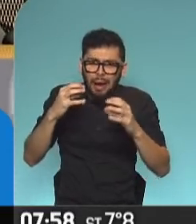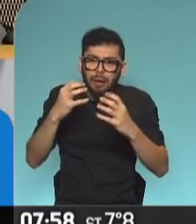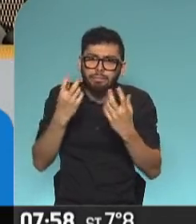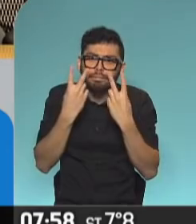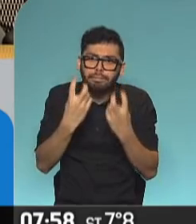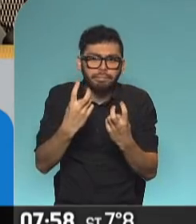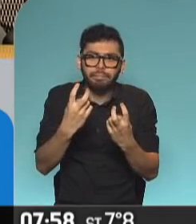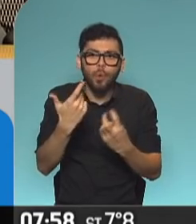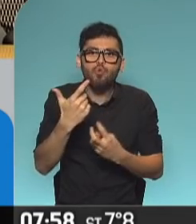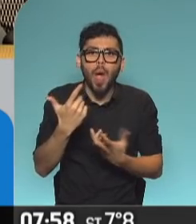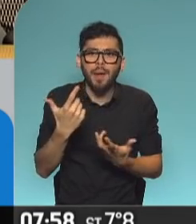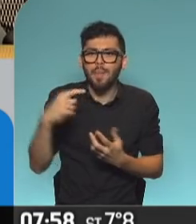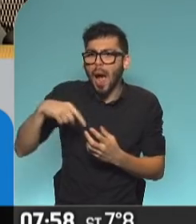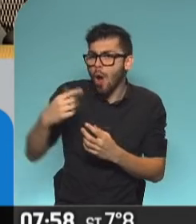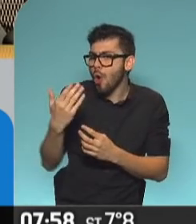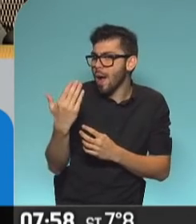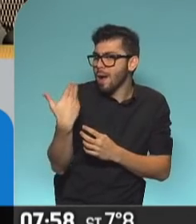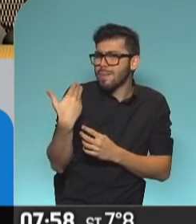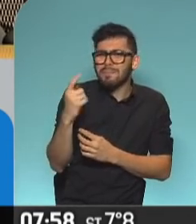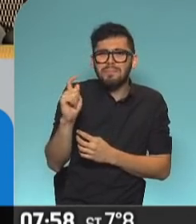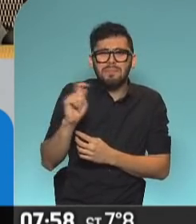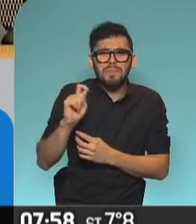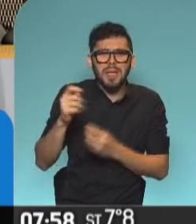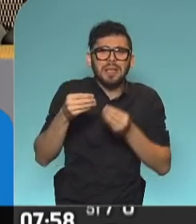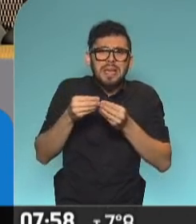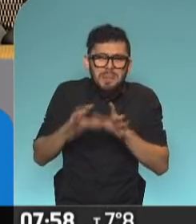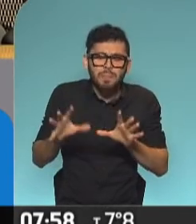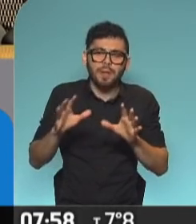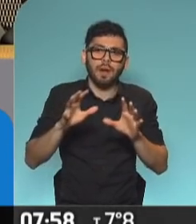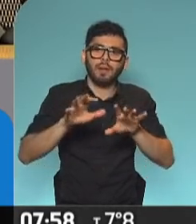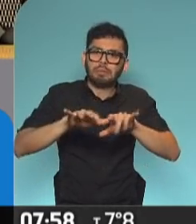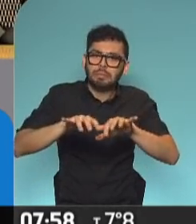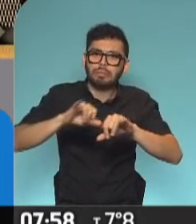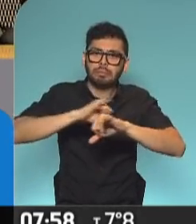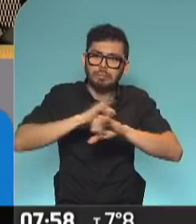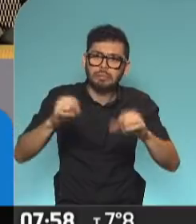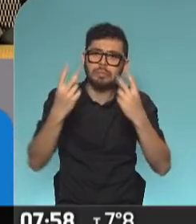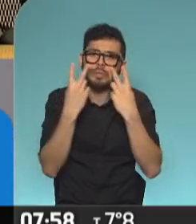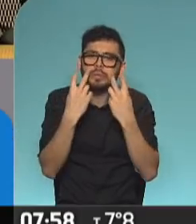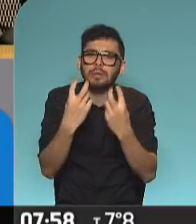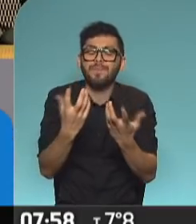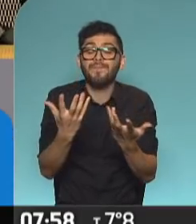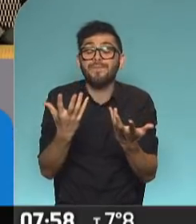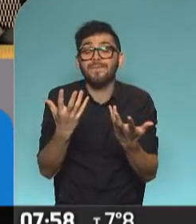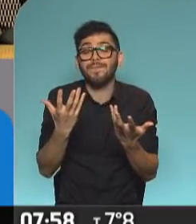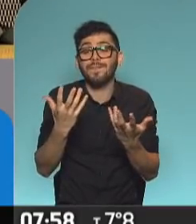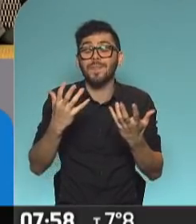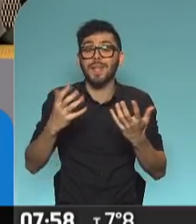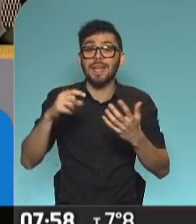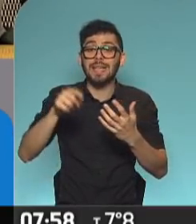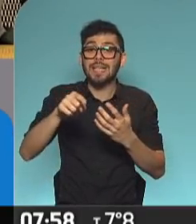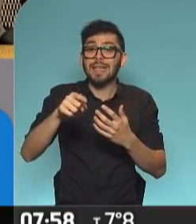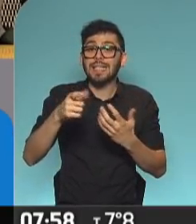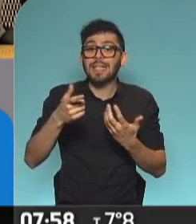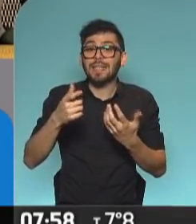gestión empezando a desarrollar el área de estadísticas con insumos informáticos y demás. Por lo tanto, es muy difícil tener